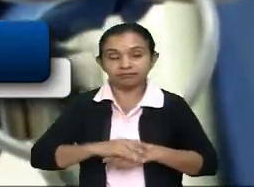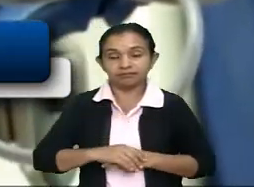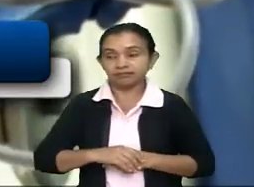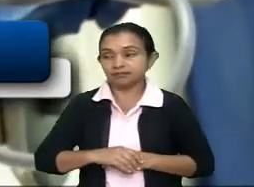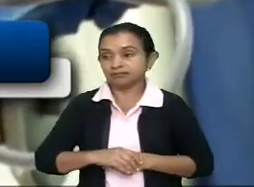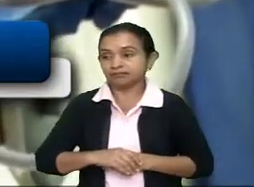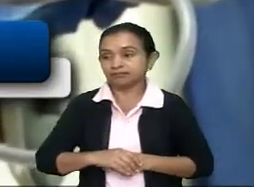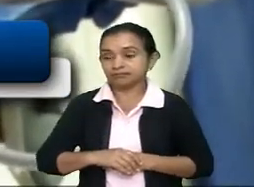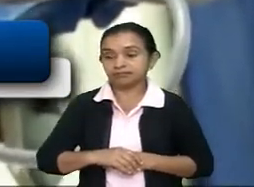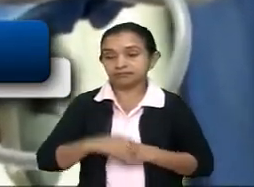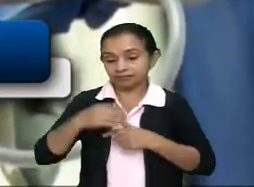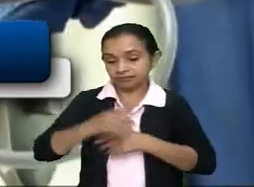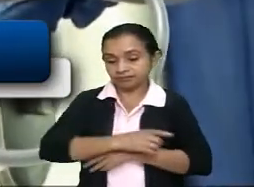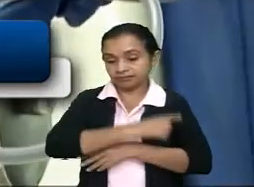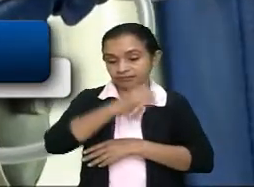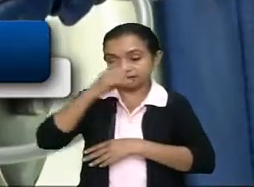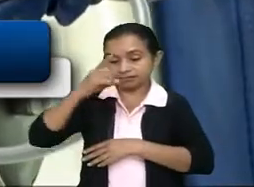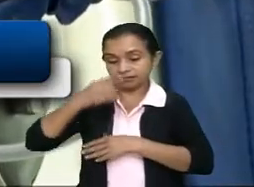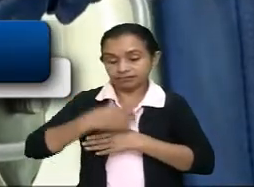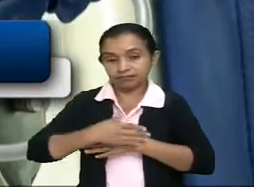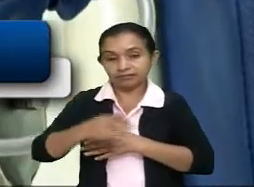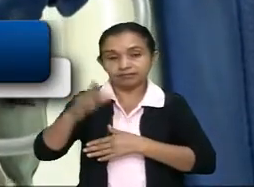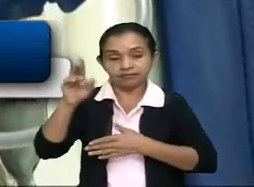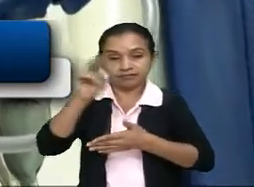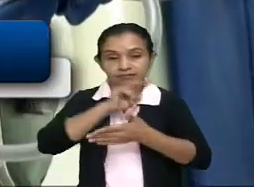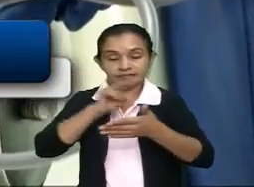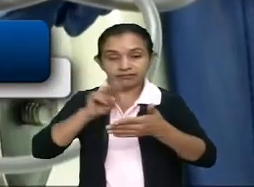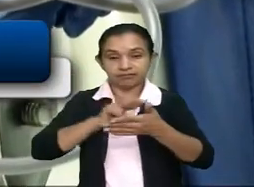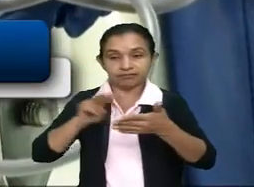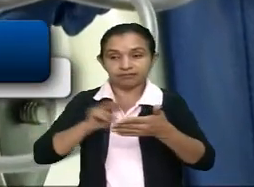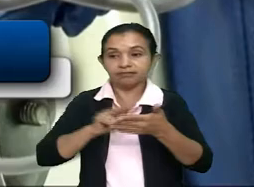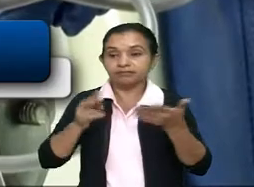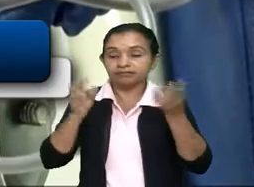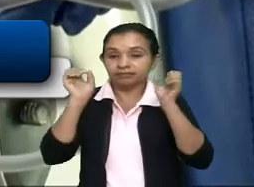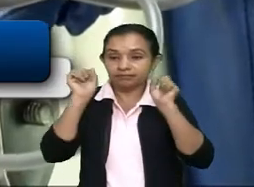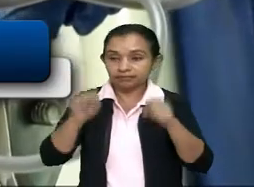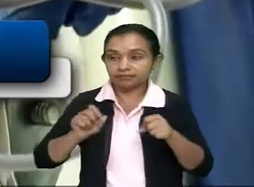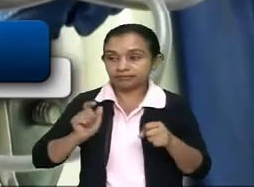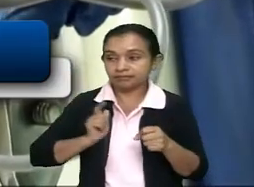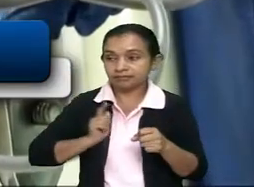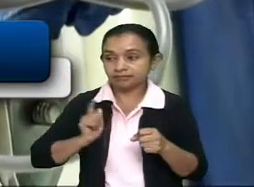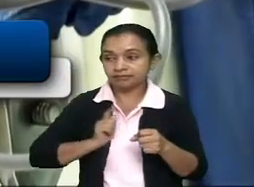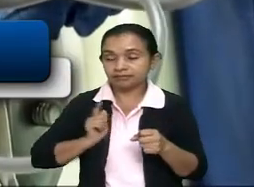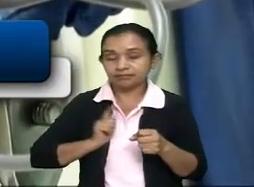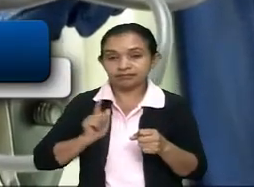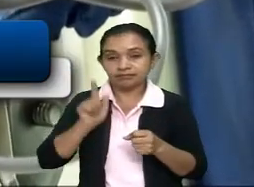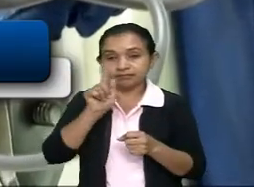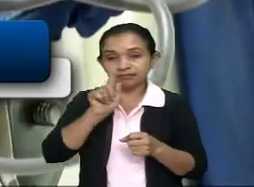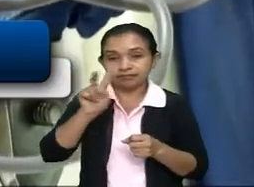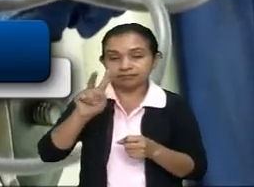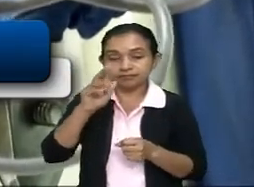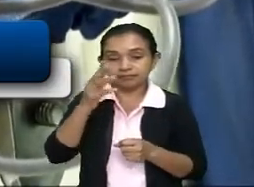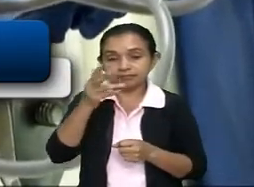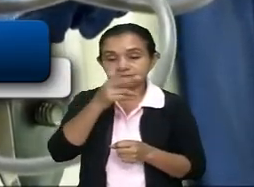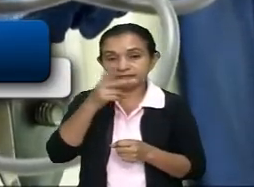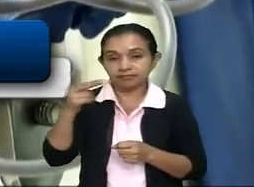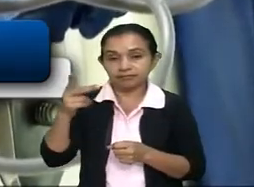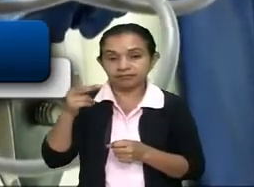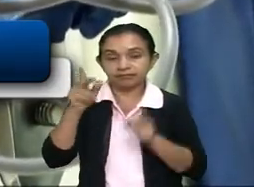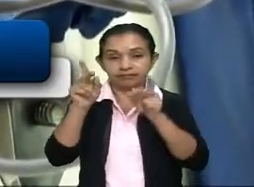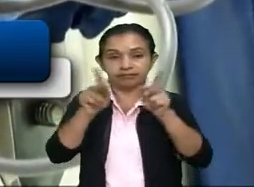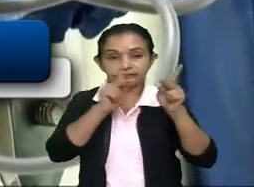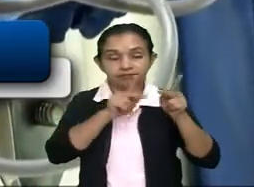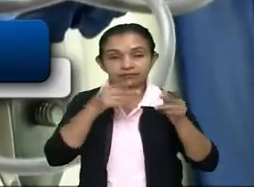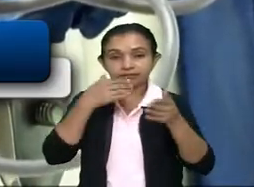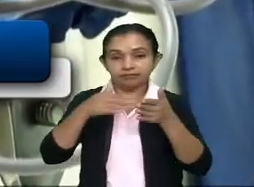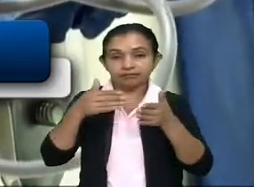en estos días vamos a leerlos también a aprovechar el canal parlamentario para que la gente tenga